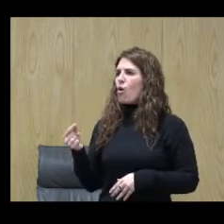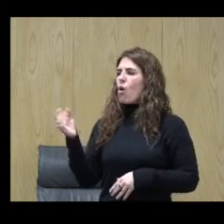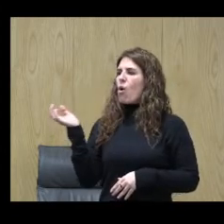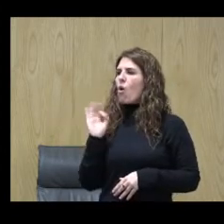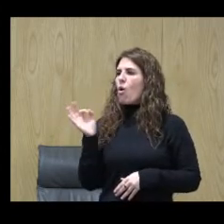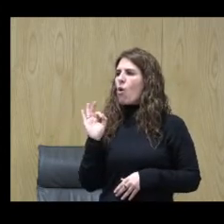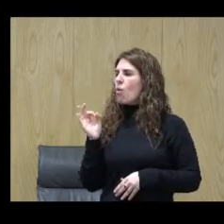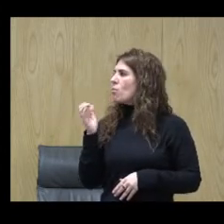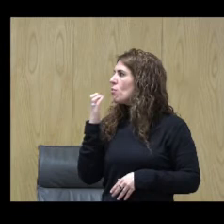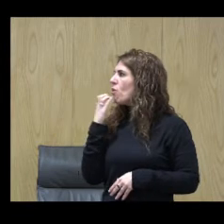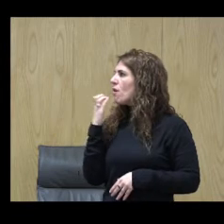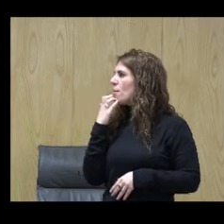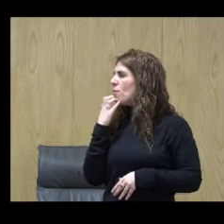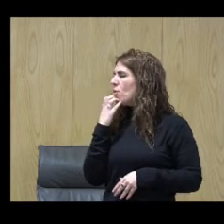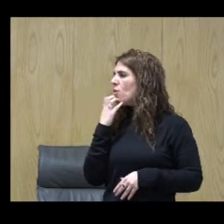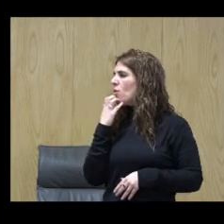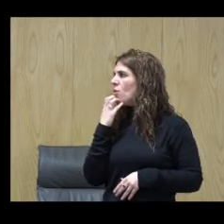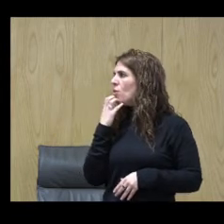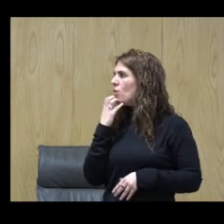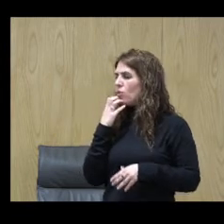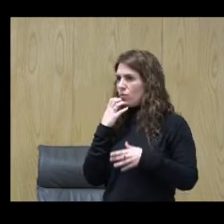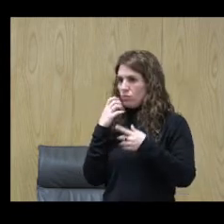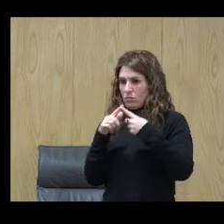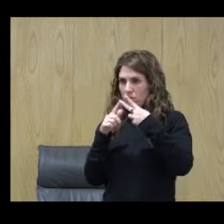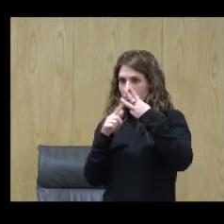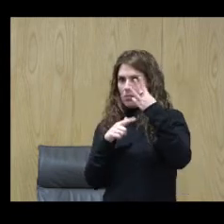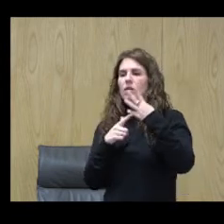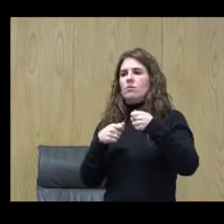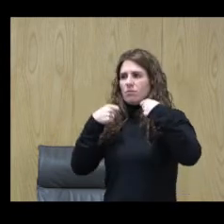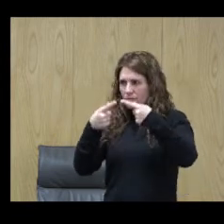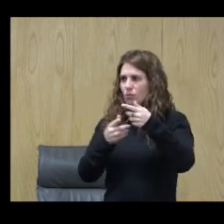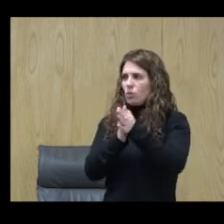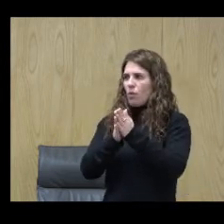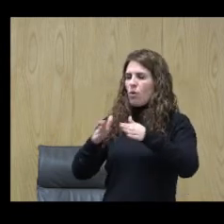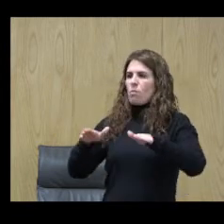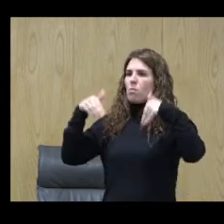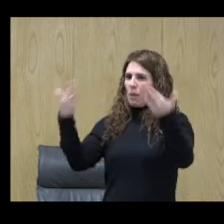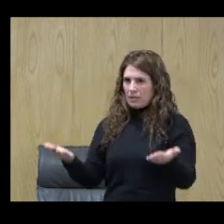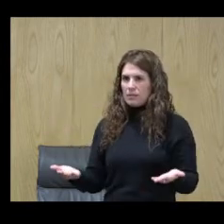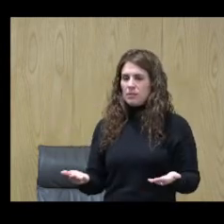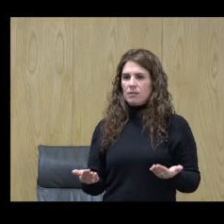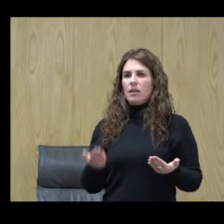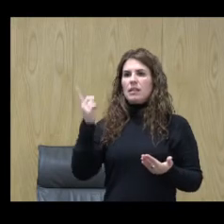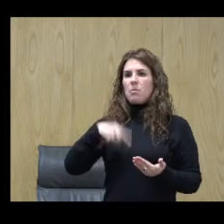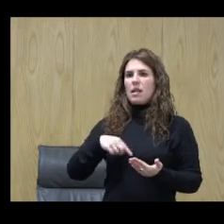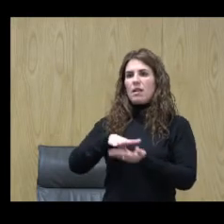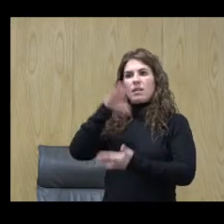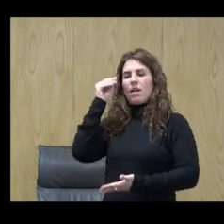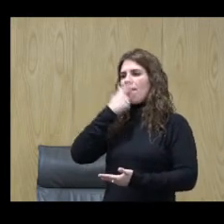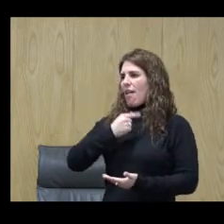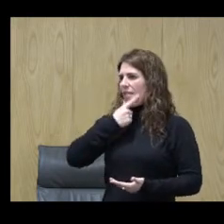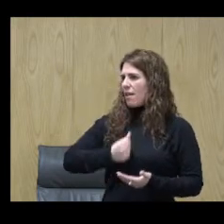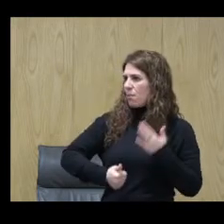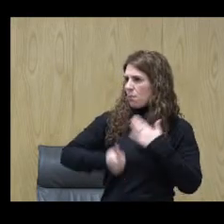alguna forma pueden ser más atractivas, eso en sí mismo aumentaría la motivación intrínseca, la facilitación de esa comprensión, con lo cual